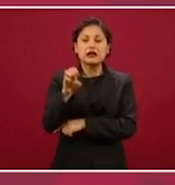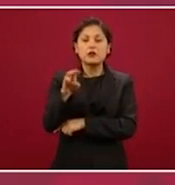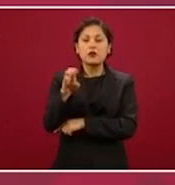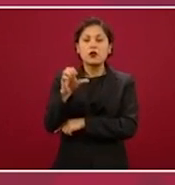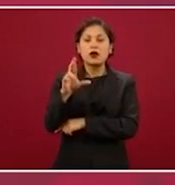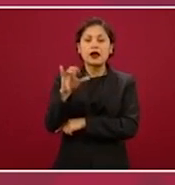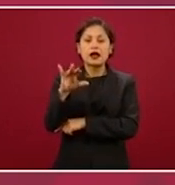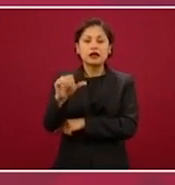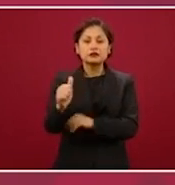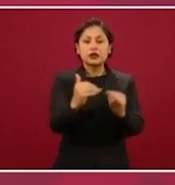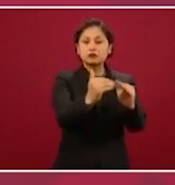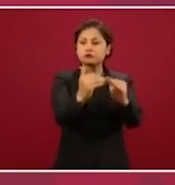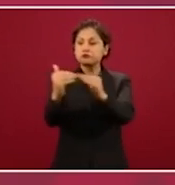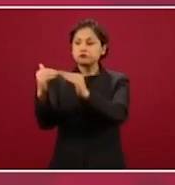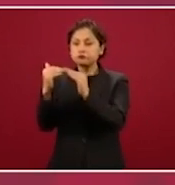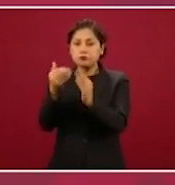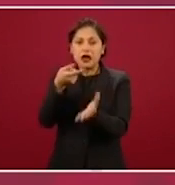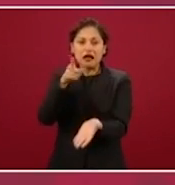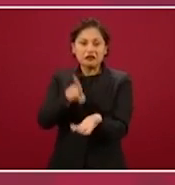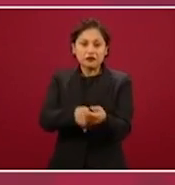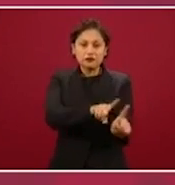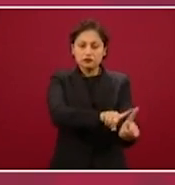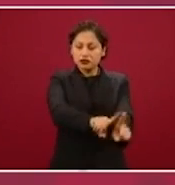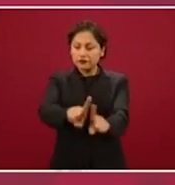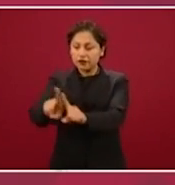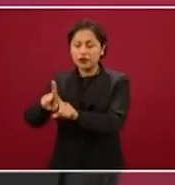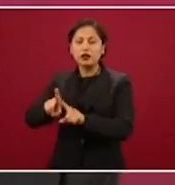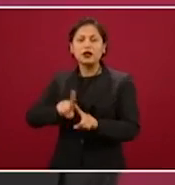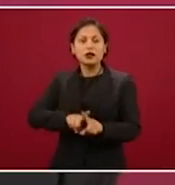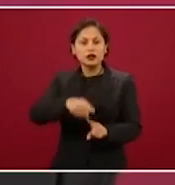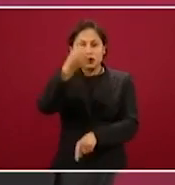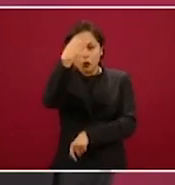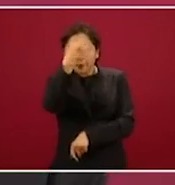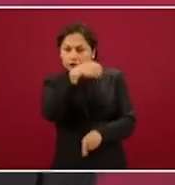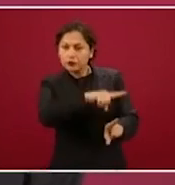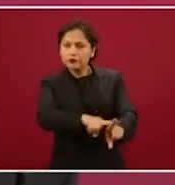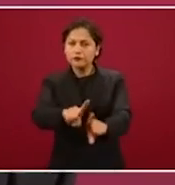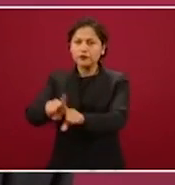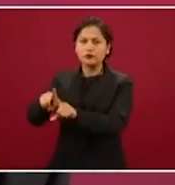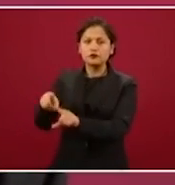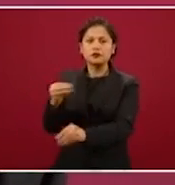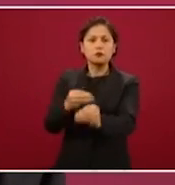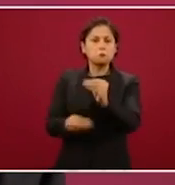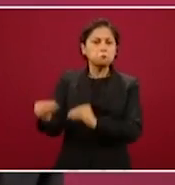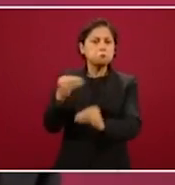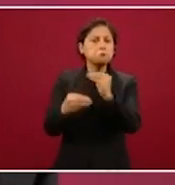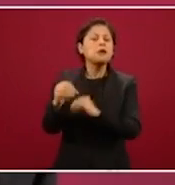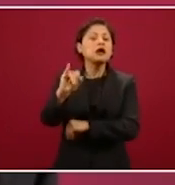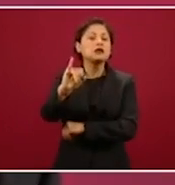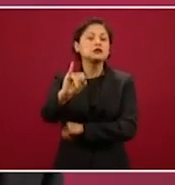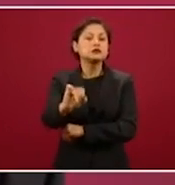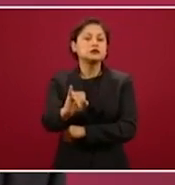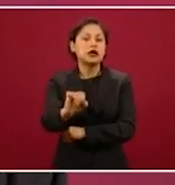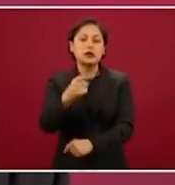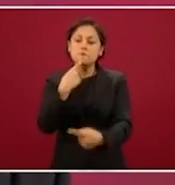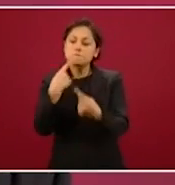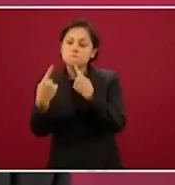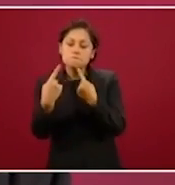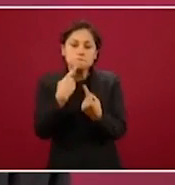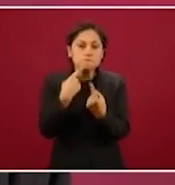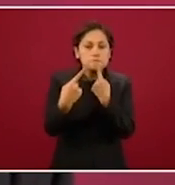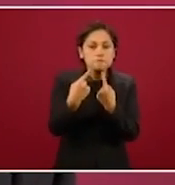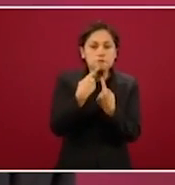es debate, ¿sí?, es confrontación de ideas, con argumentos, con